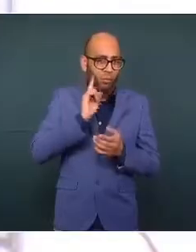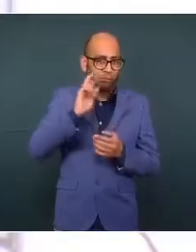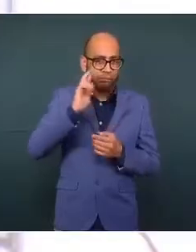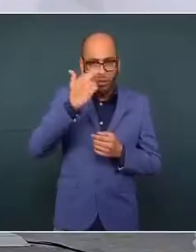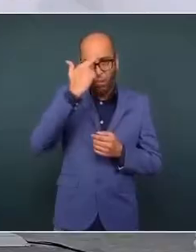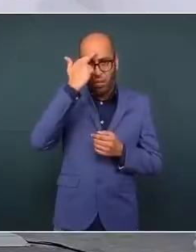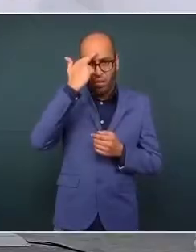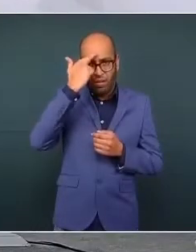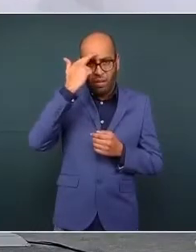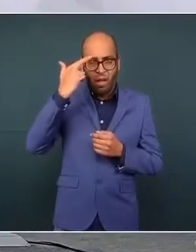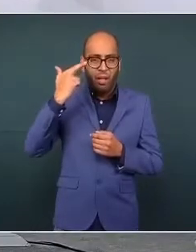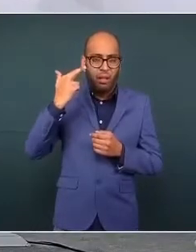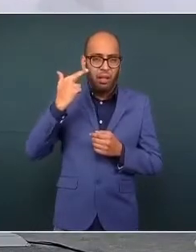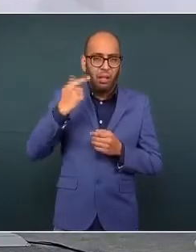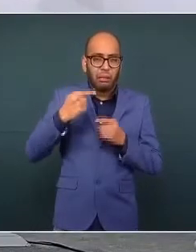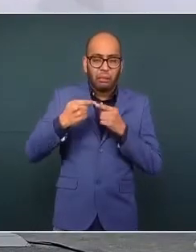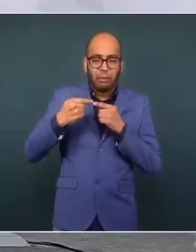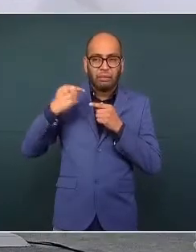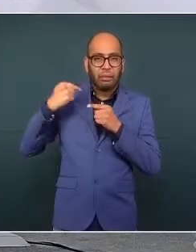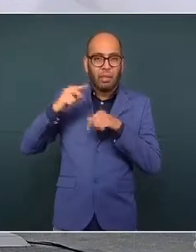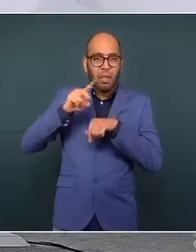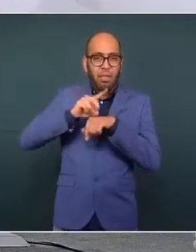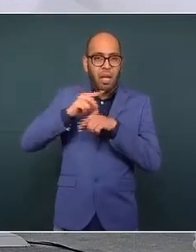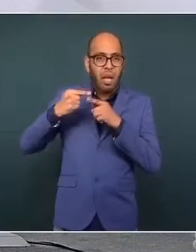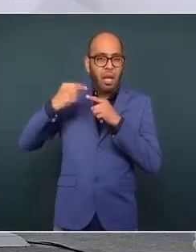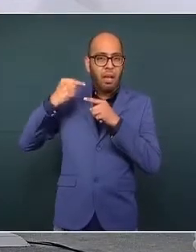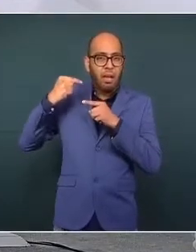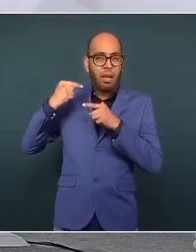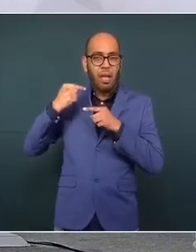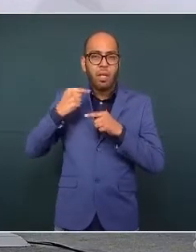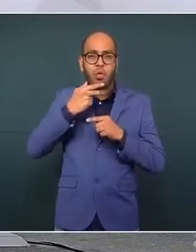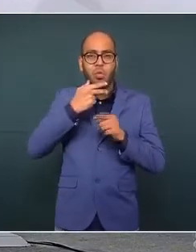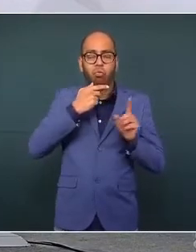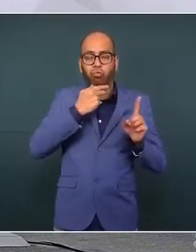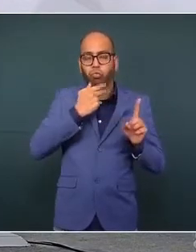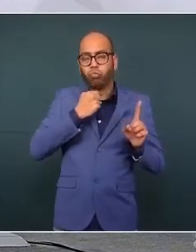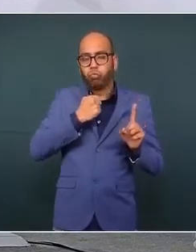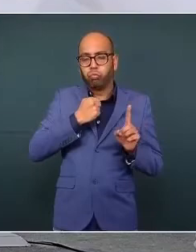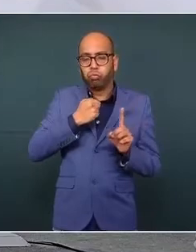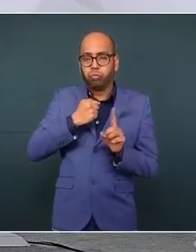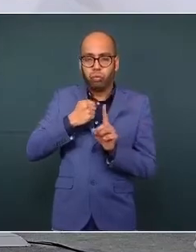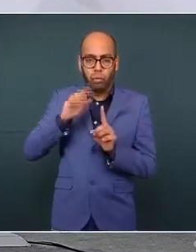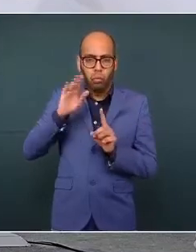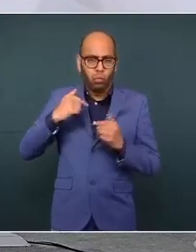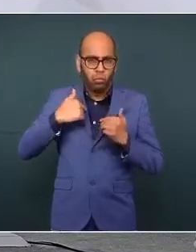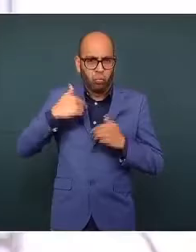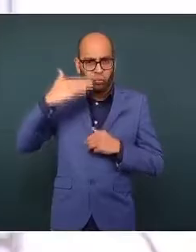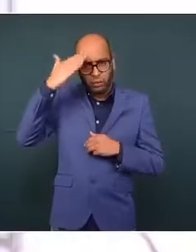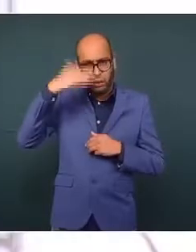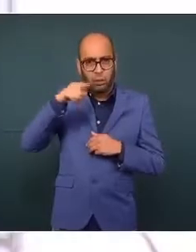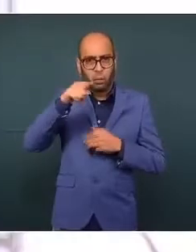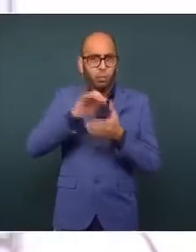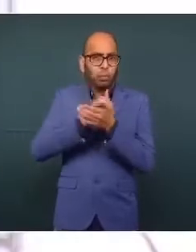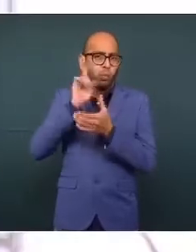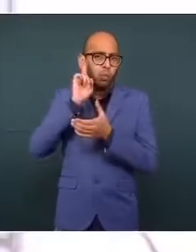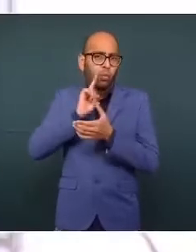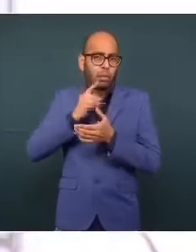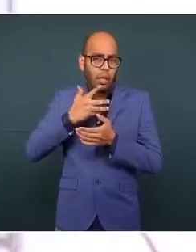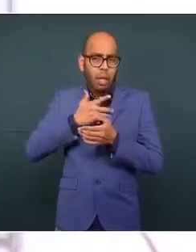increpó hace unos días. Ella, entiendo yo que iba en un vuelo, iba a tomar un